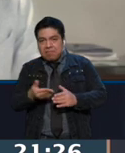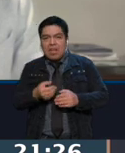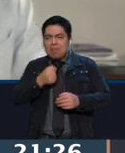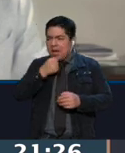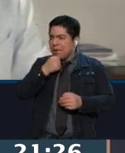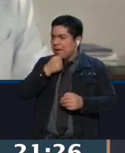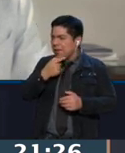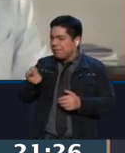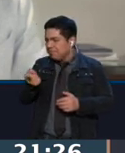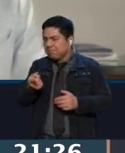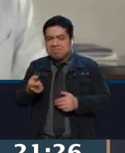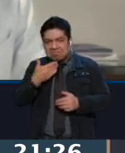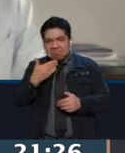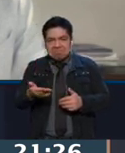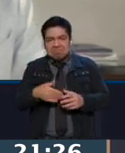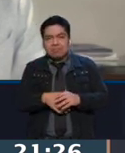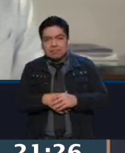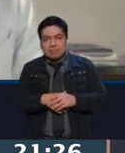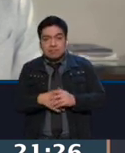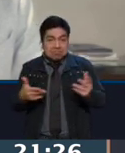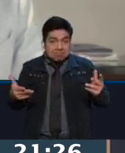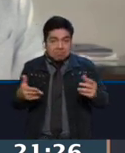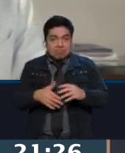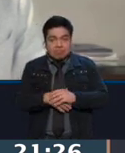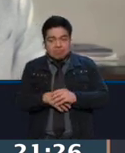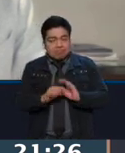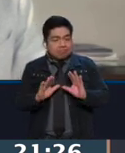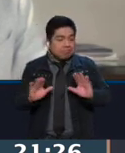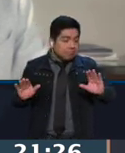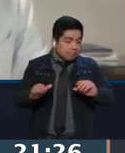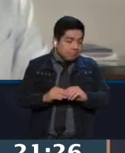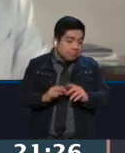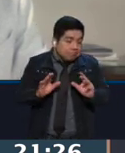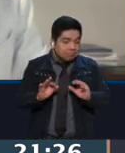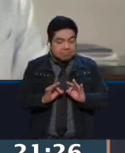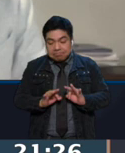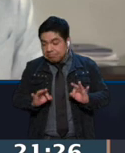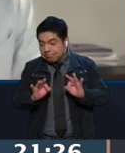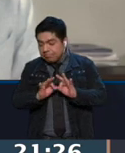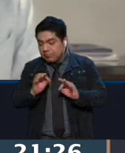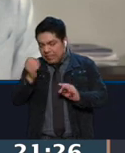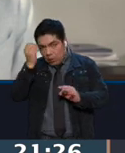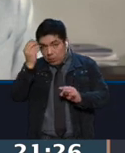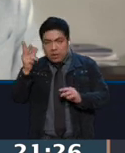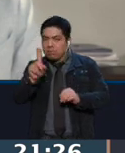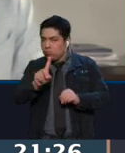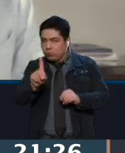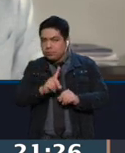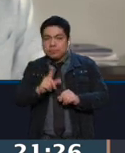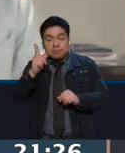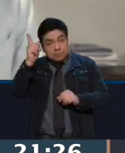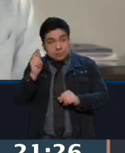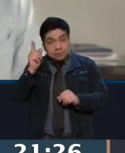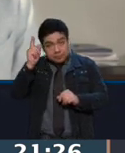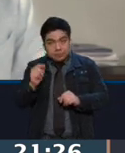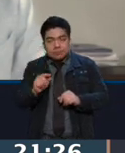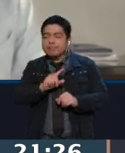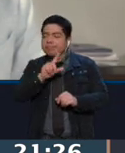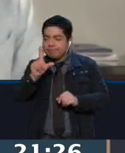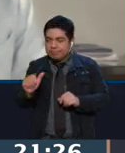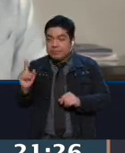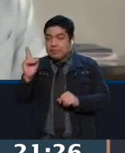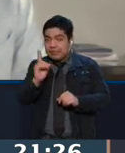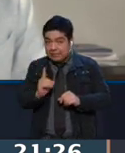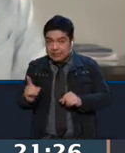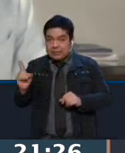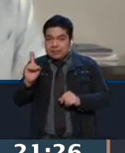micrófono a quienes estaban manifestando su voto en contra. Pero bueno, qué importante no olvidar. Y a propósito del tema de las pensiones, pues ya veremos este